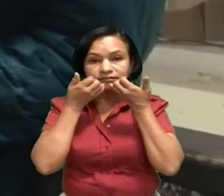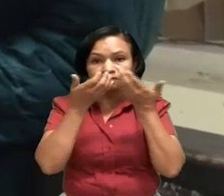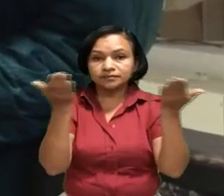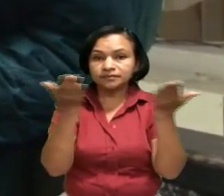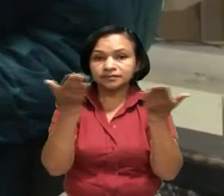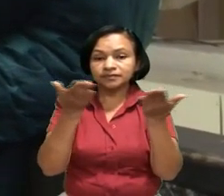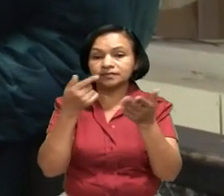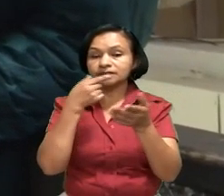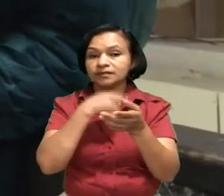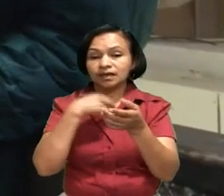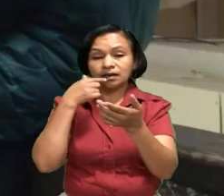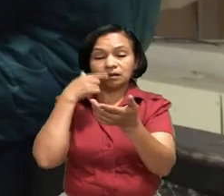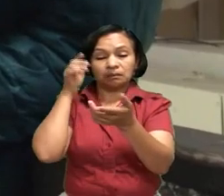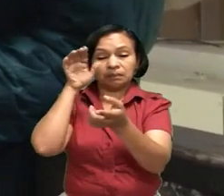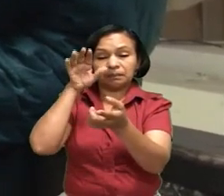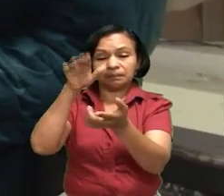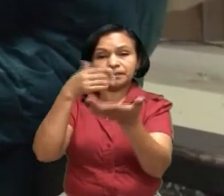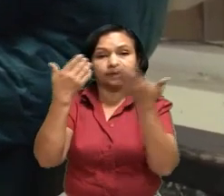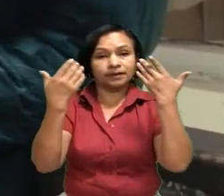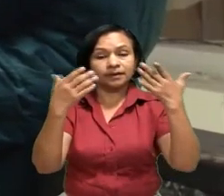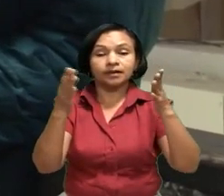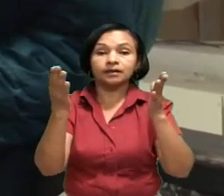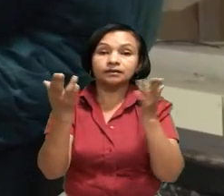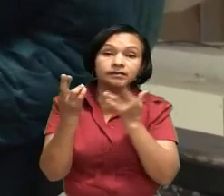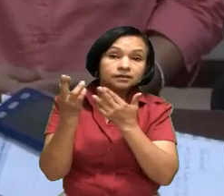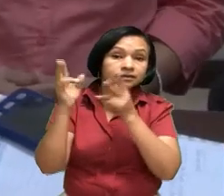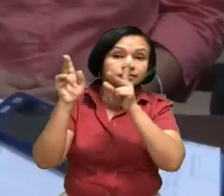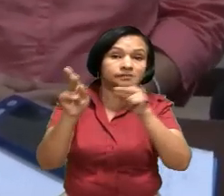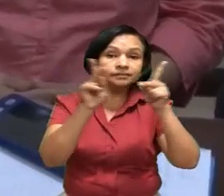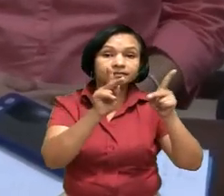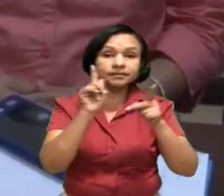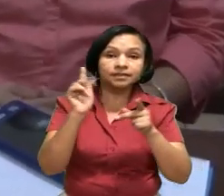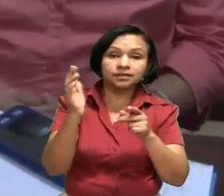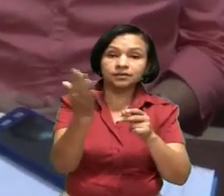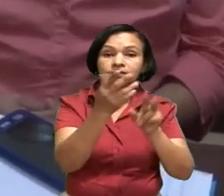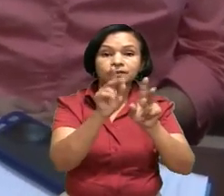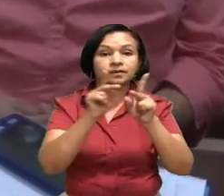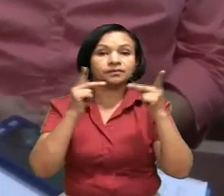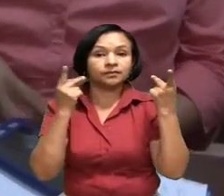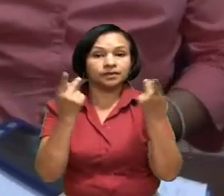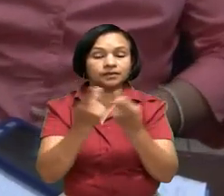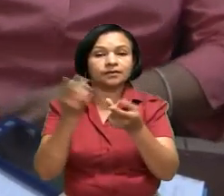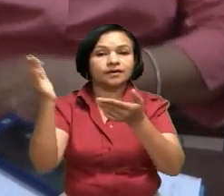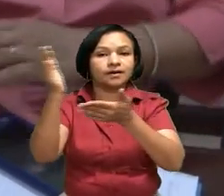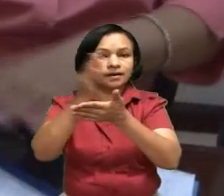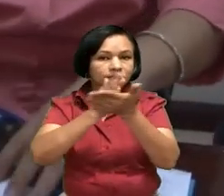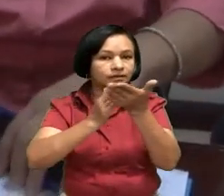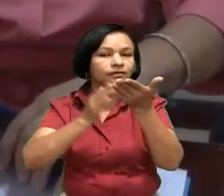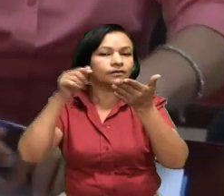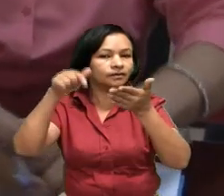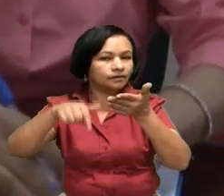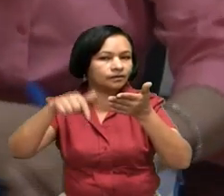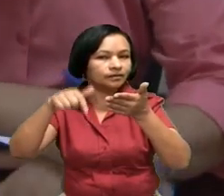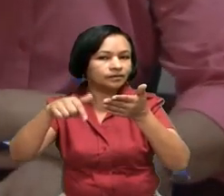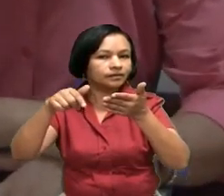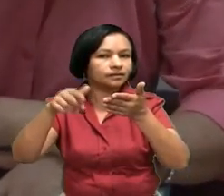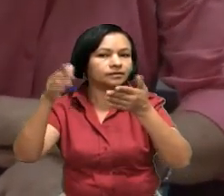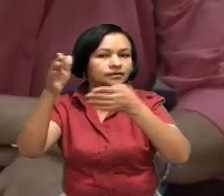pulverizar las esperanzas de todo un pueblo y aquí hay medios grandes